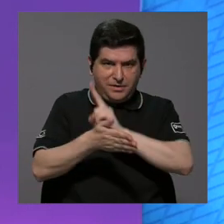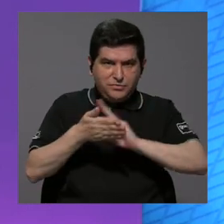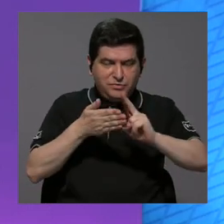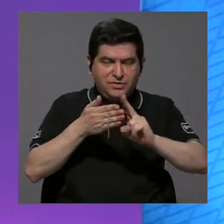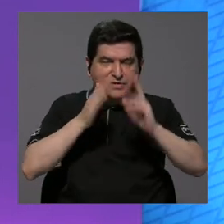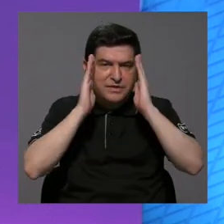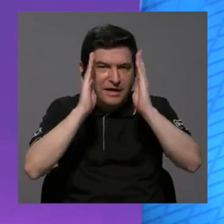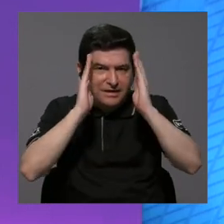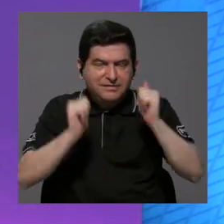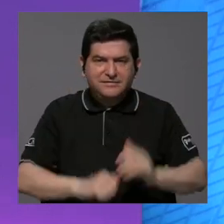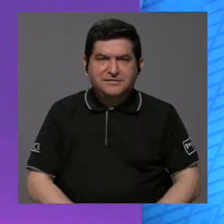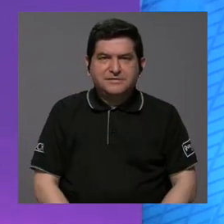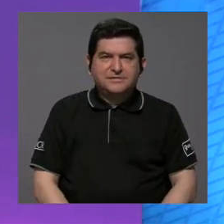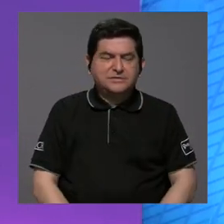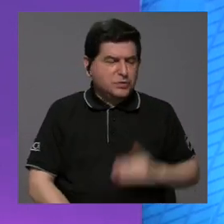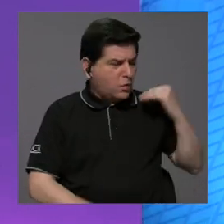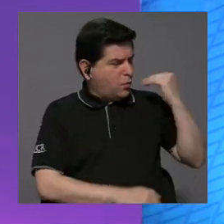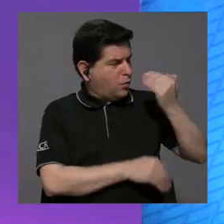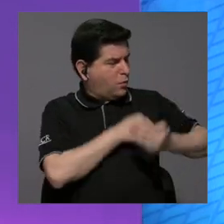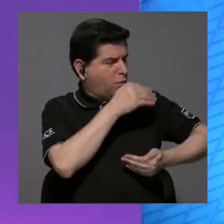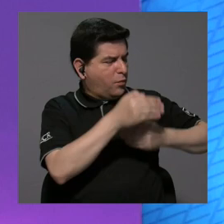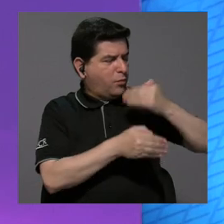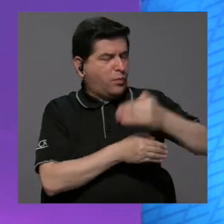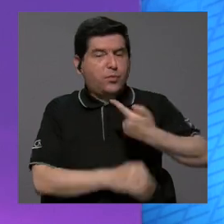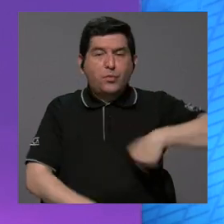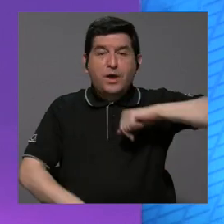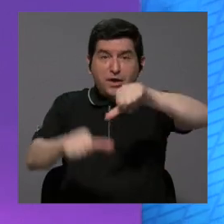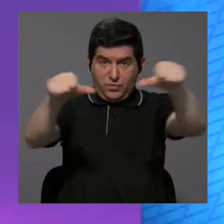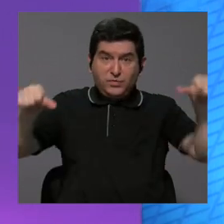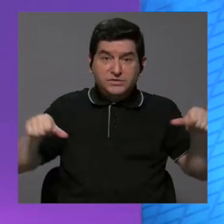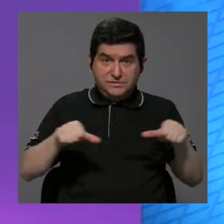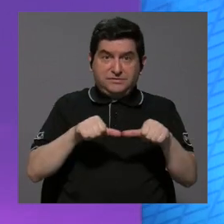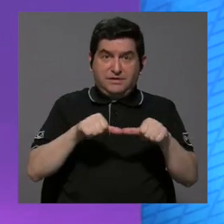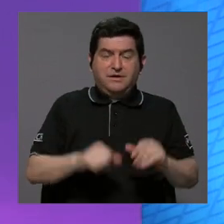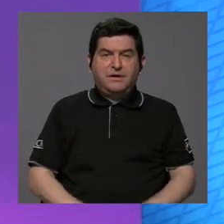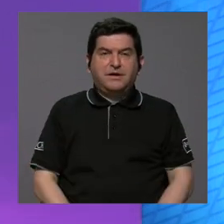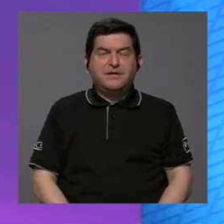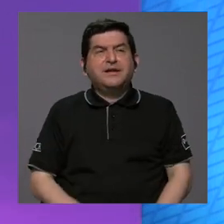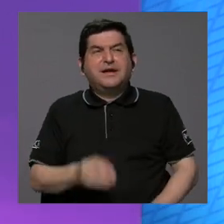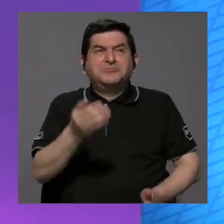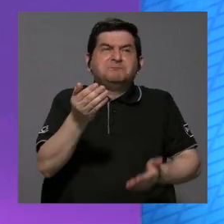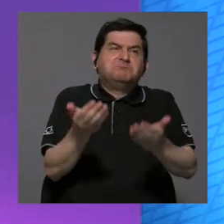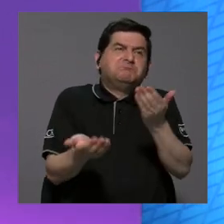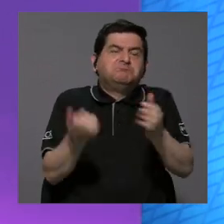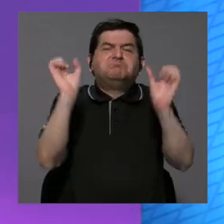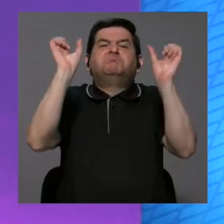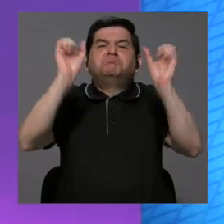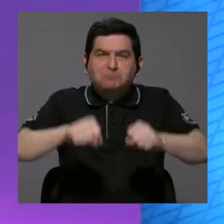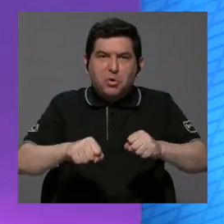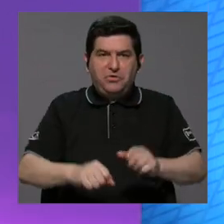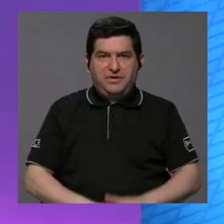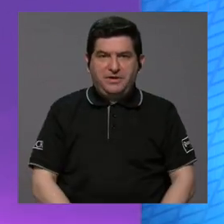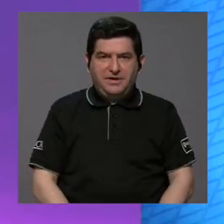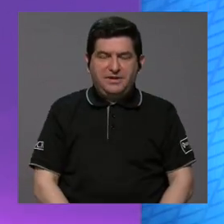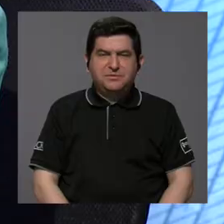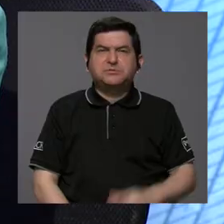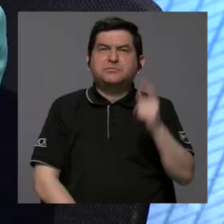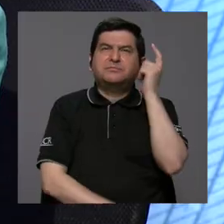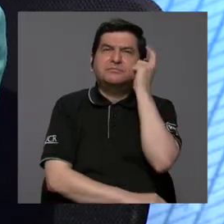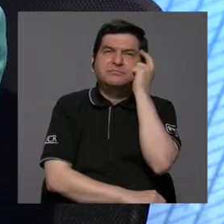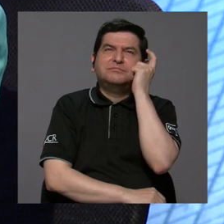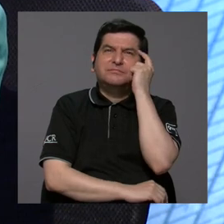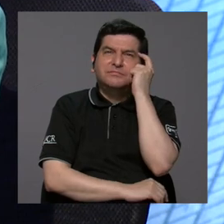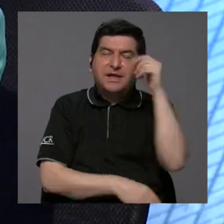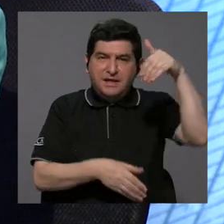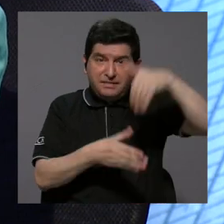creo que hay una evolución en nuestro sector donde eventualmente podríamos definitivamente considerar